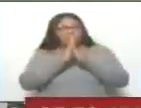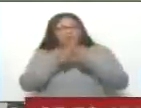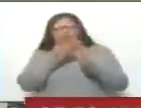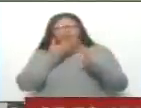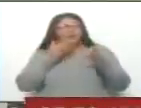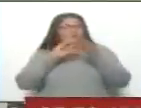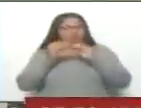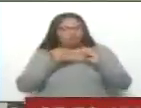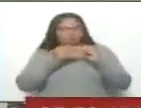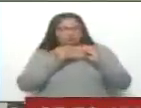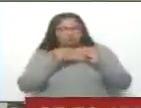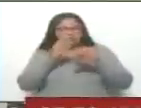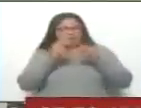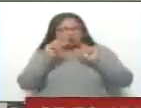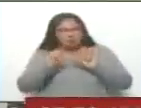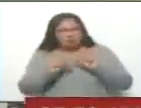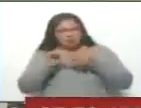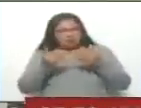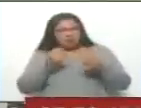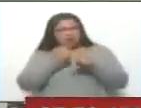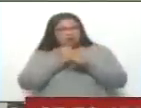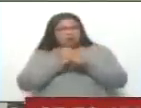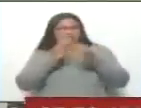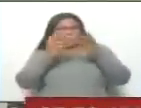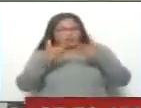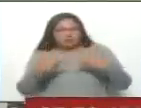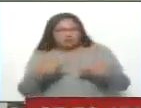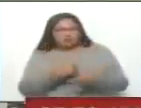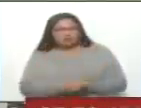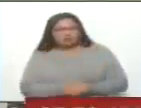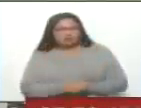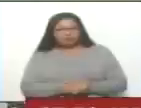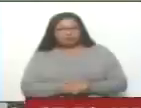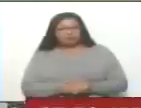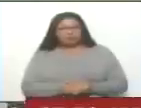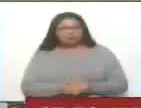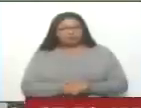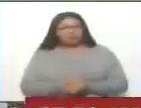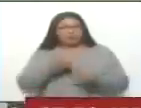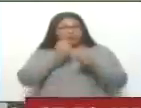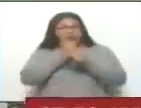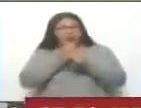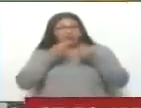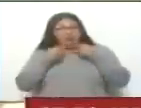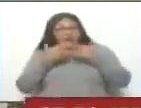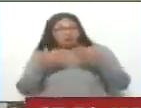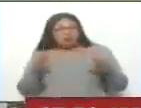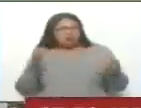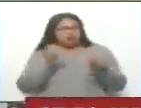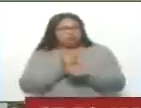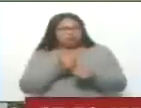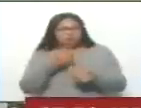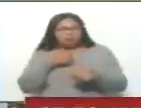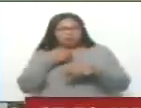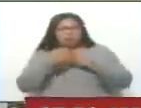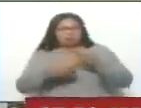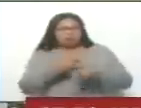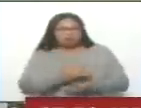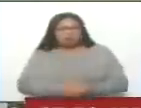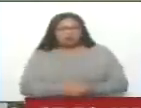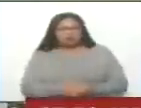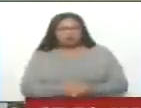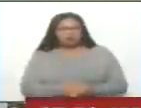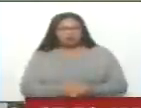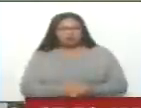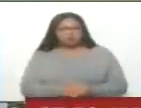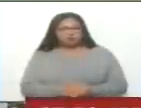salario mínimo, el obrero, el administrativo, los docentes, que hemos perdido nuestro poder adquisitivo. Ahora,